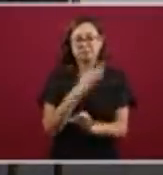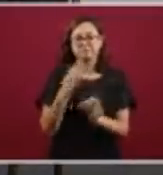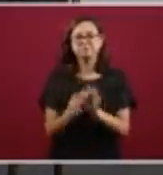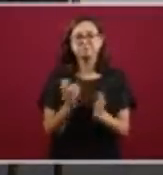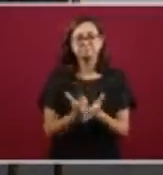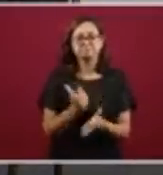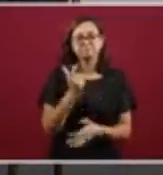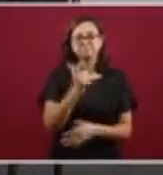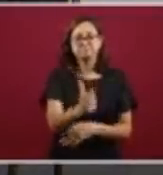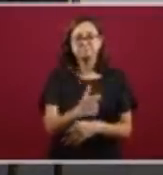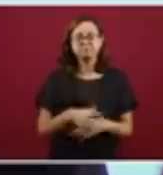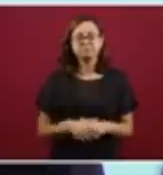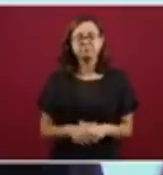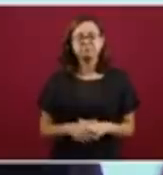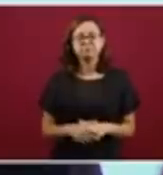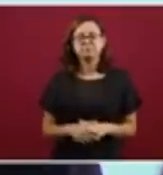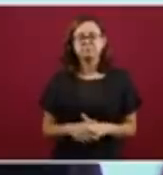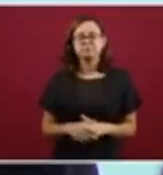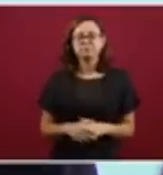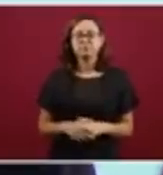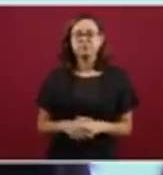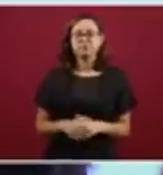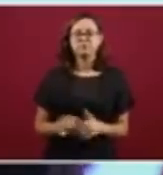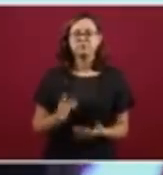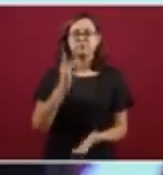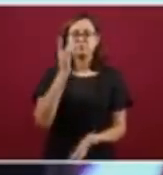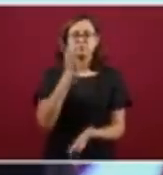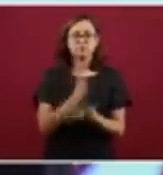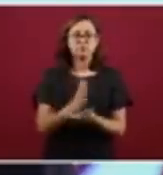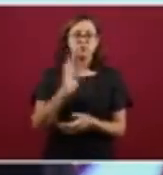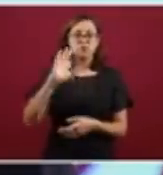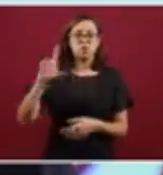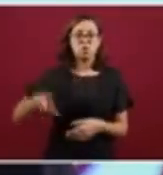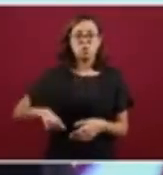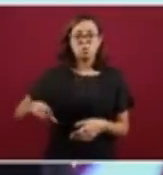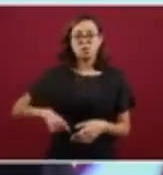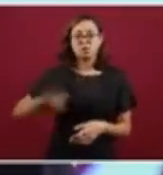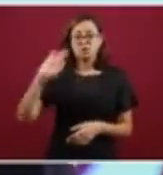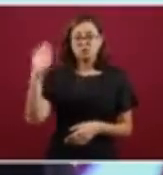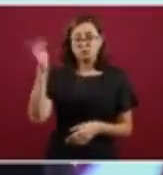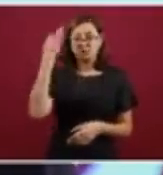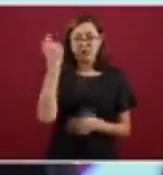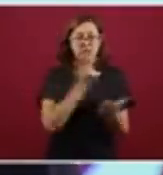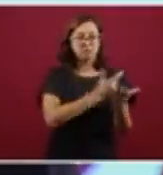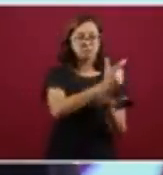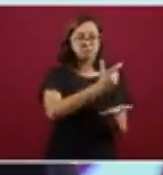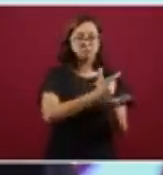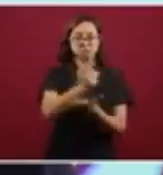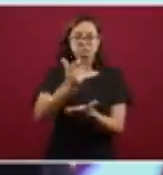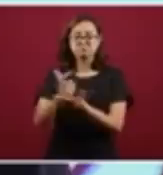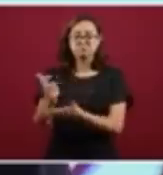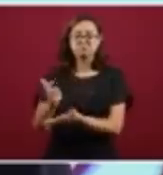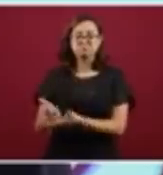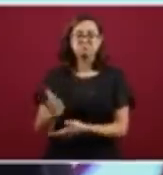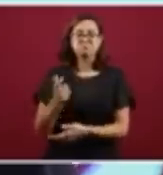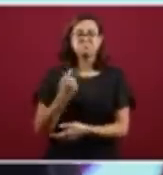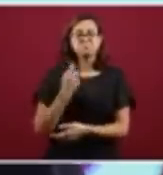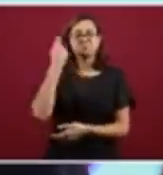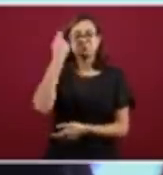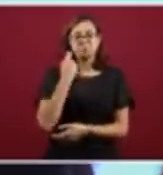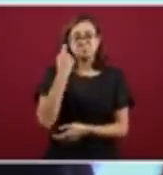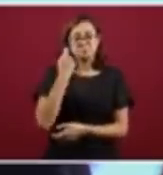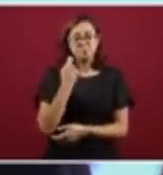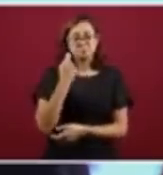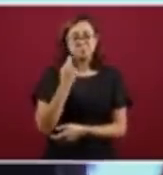Solamente lo recibían, repito, de parte del Gobierno federal, los que no eran pensionados del IMSS y del ISSSTE,